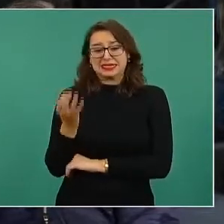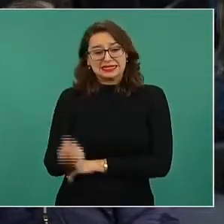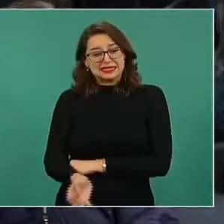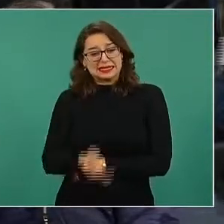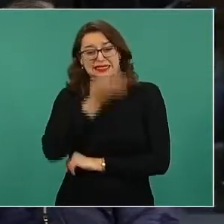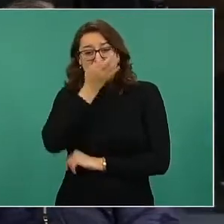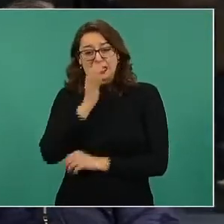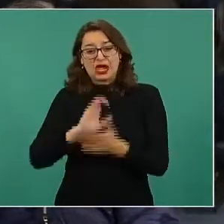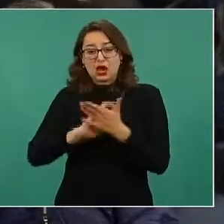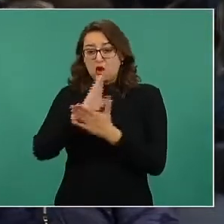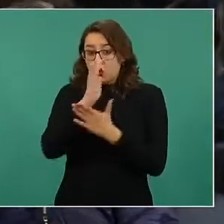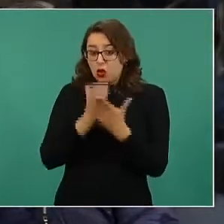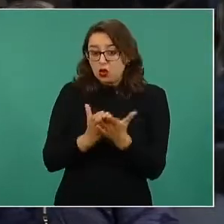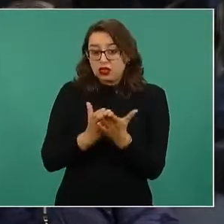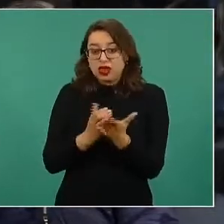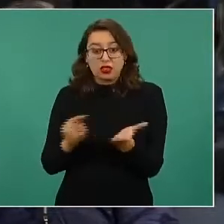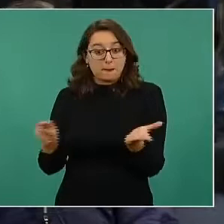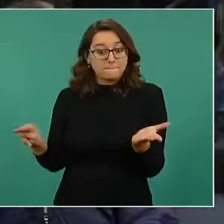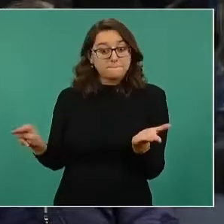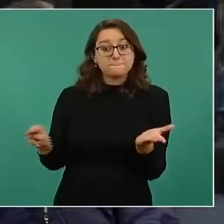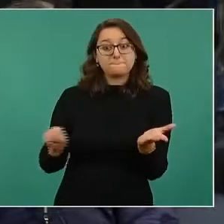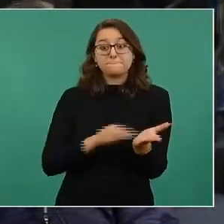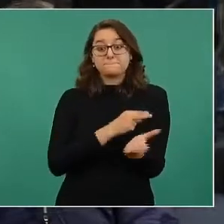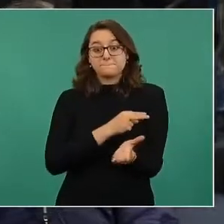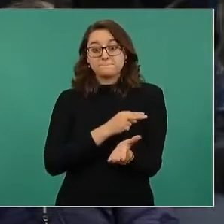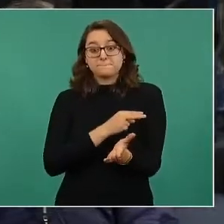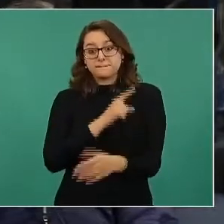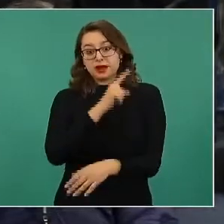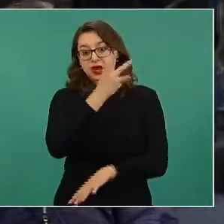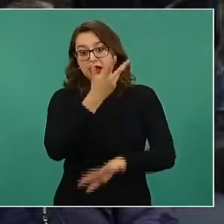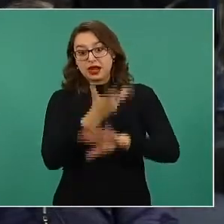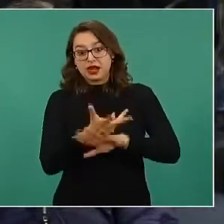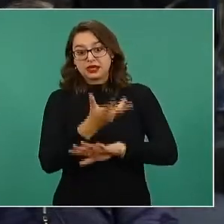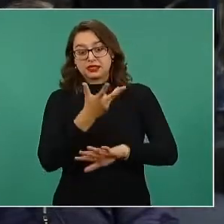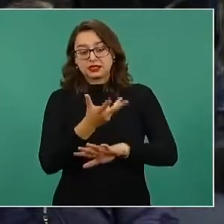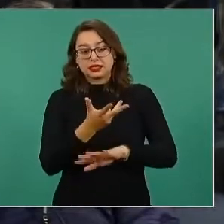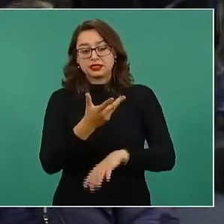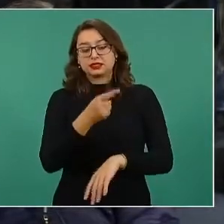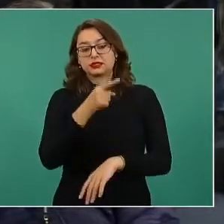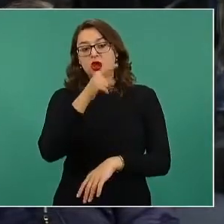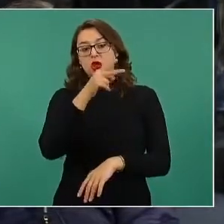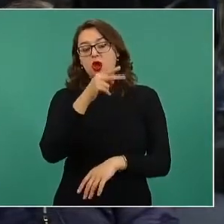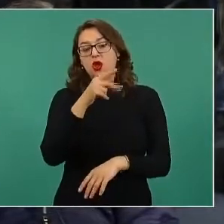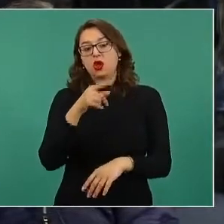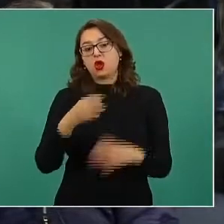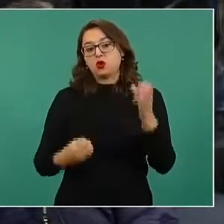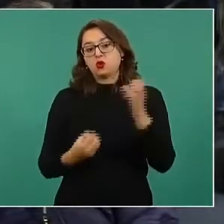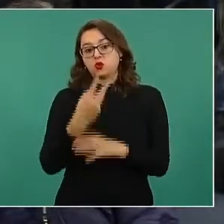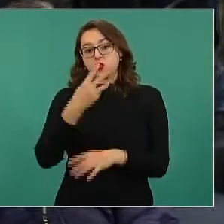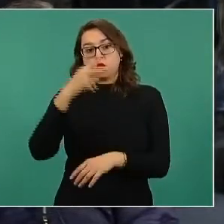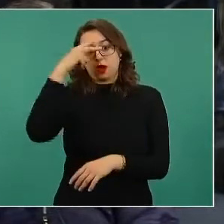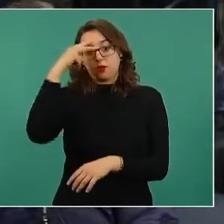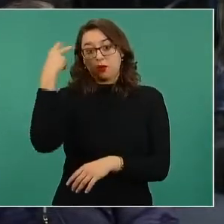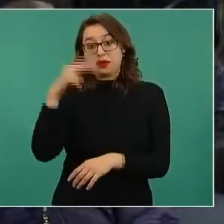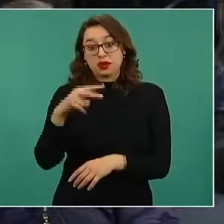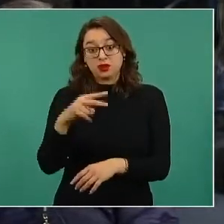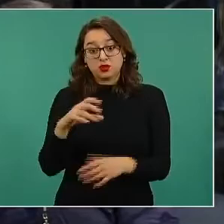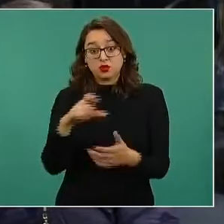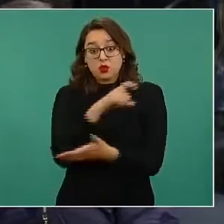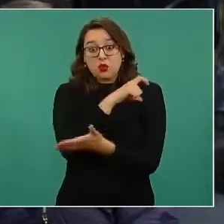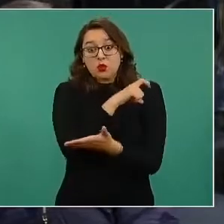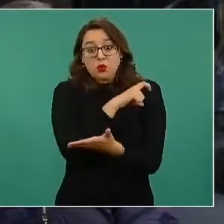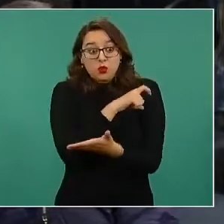poder adquirir una empresa norteamericana ya en Nuevo México, pero las